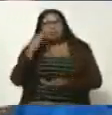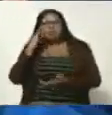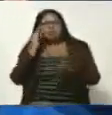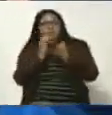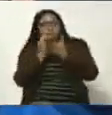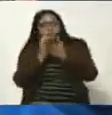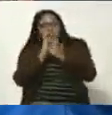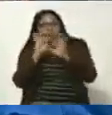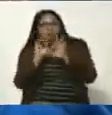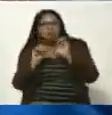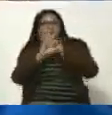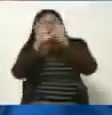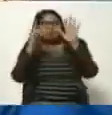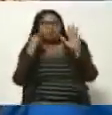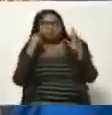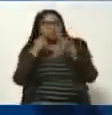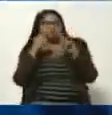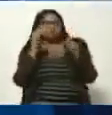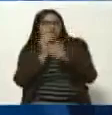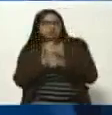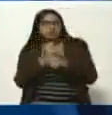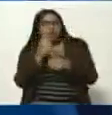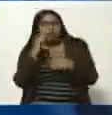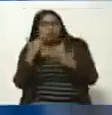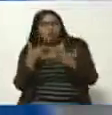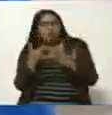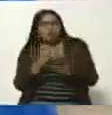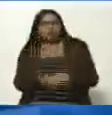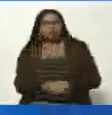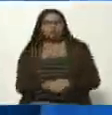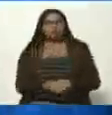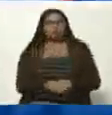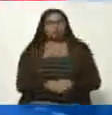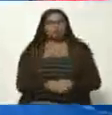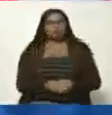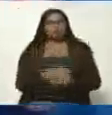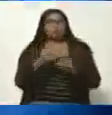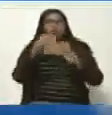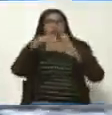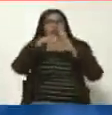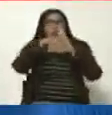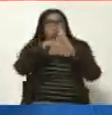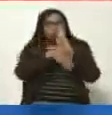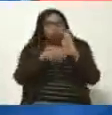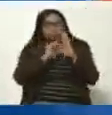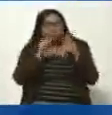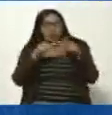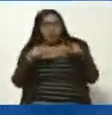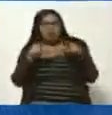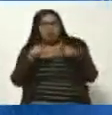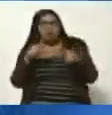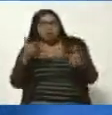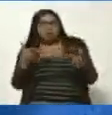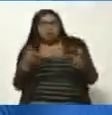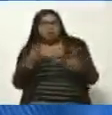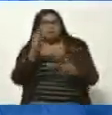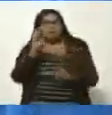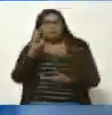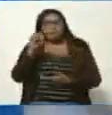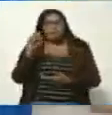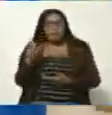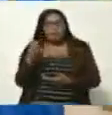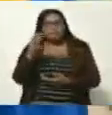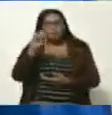de forma clara, taxativa e inexorable lo que es la degradación que han tenido las instalaciones de Pequidén Monómeros